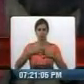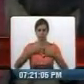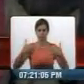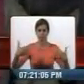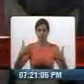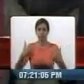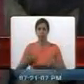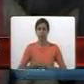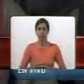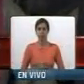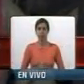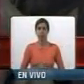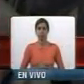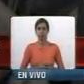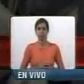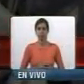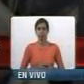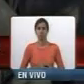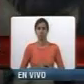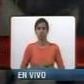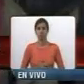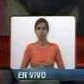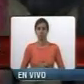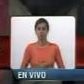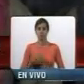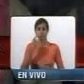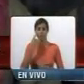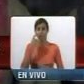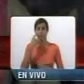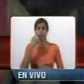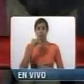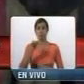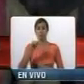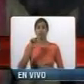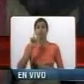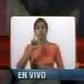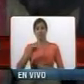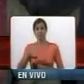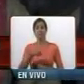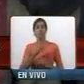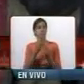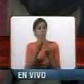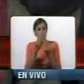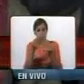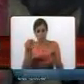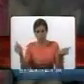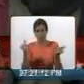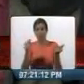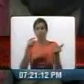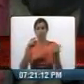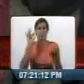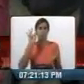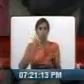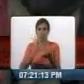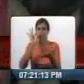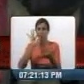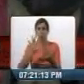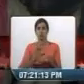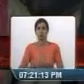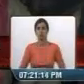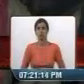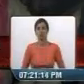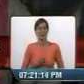militares, principalmente la Guardia Nacional Bolivariana, y han resuelto de manera expedita e